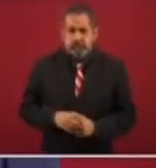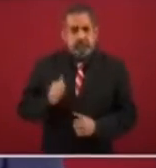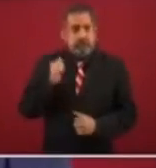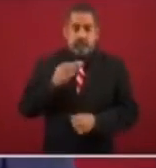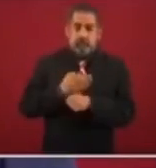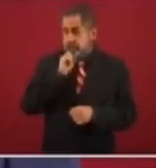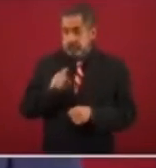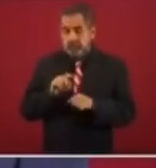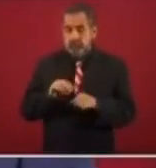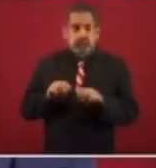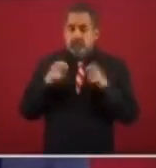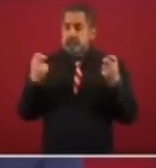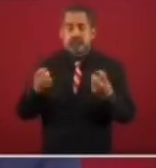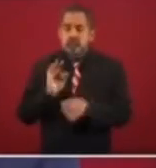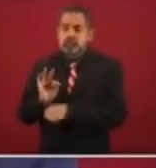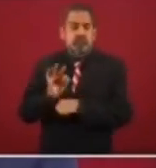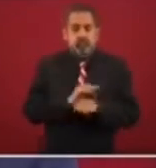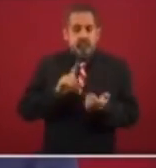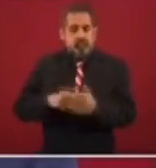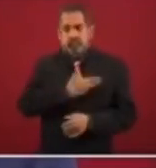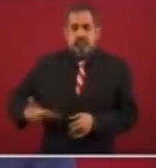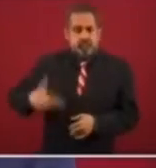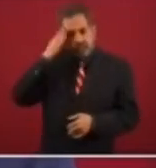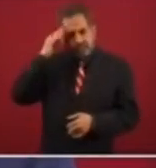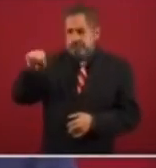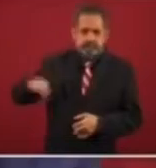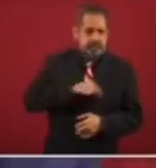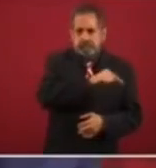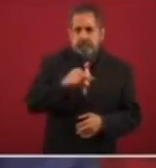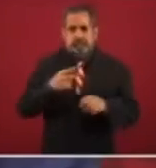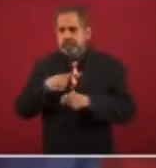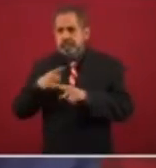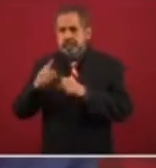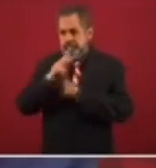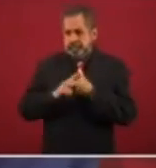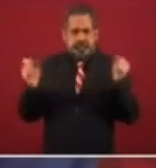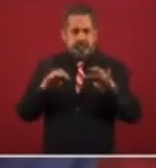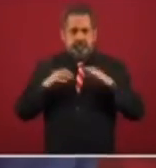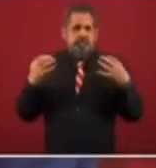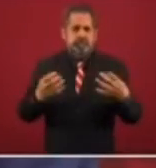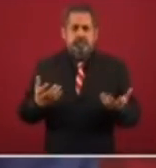aprovechando de que están los jefes de Estado de las naciones